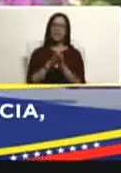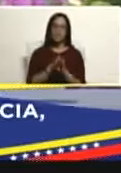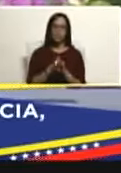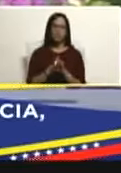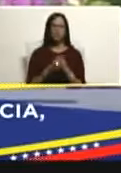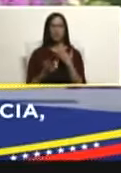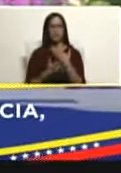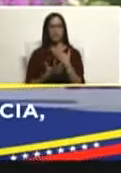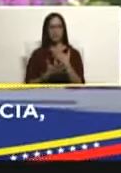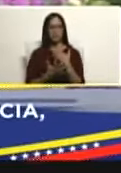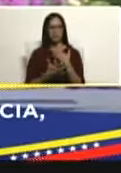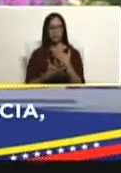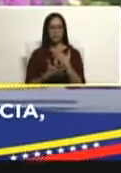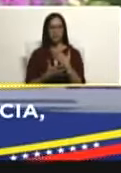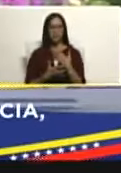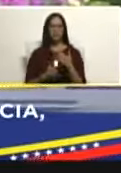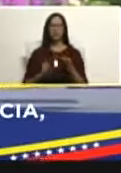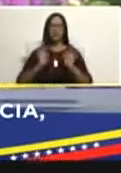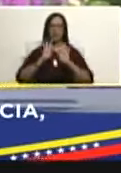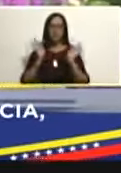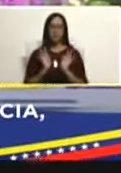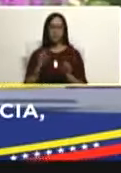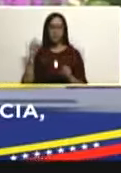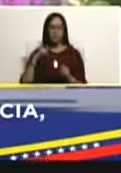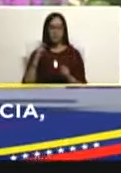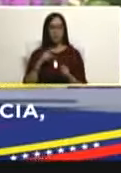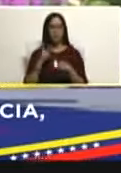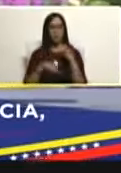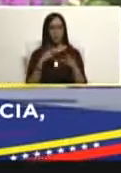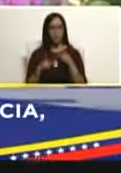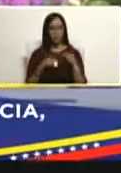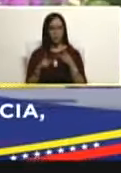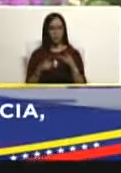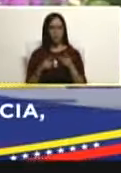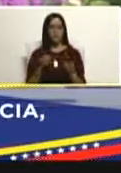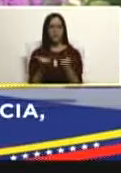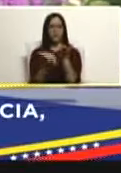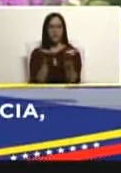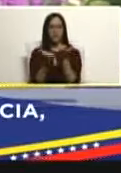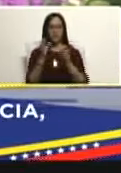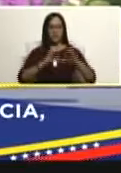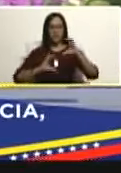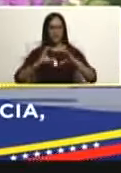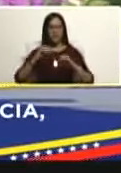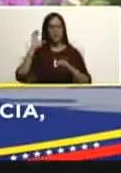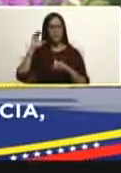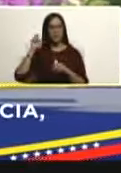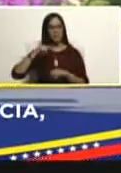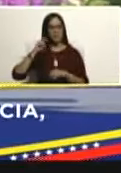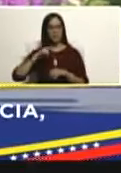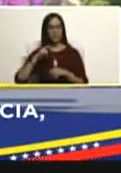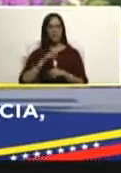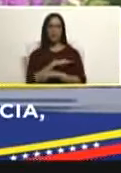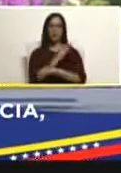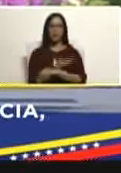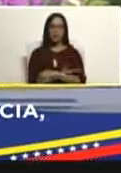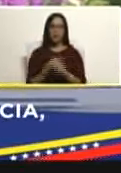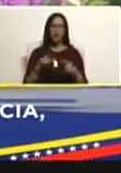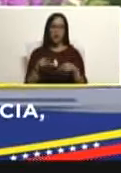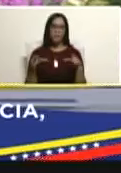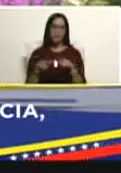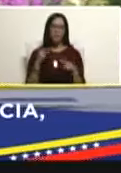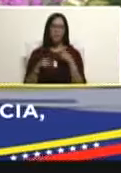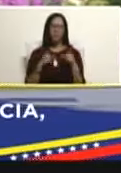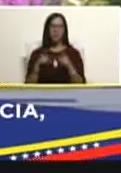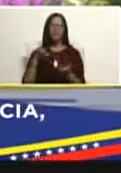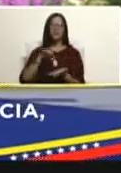las estrategias, de las metódicas necesarias para los productos y bienes y servicios de la ciencia que el país requiere. Es fortalecer los espacios productivos,